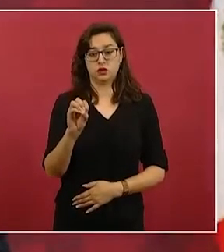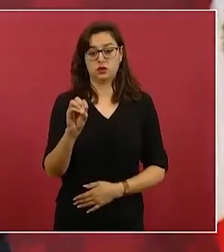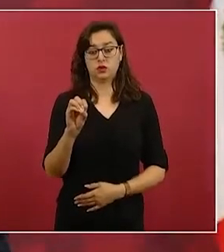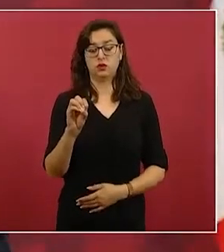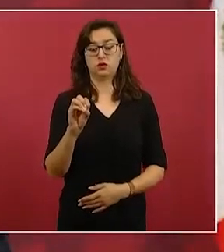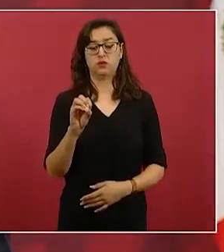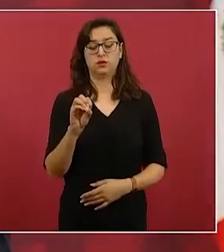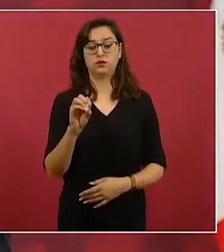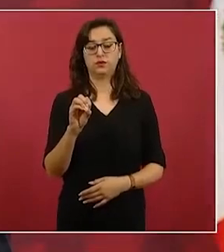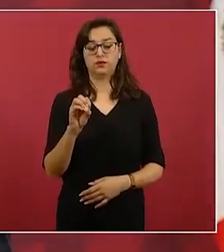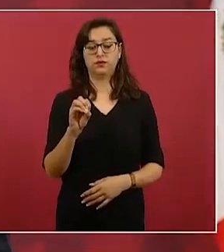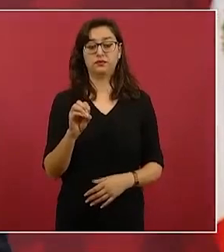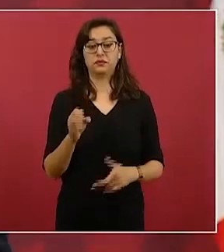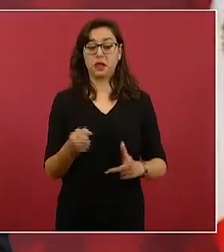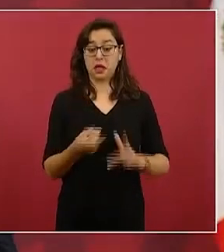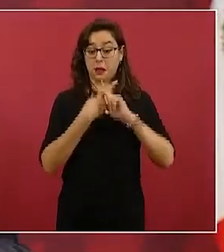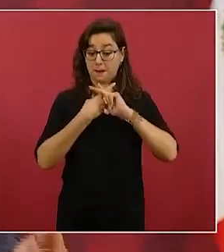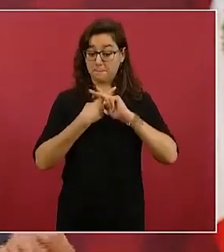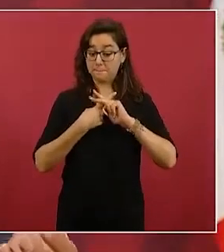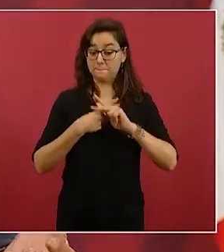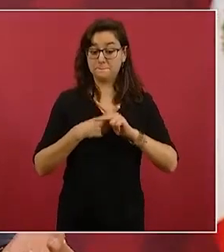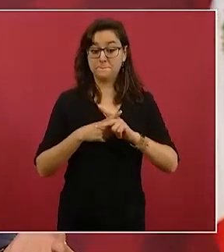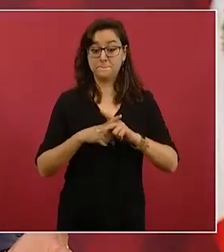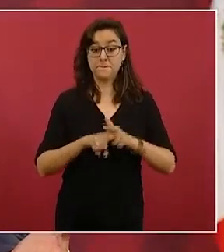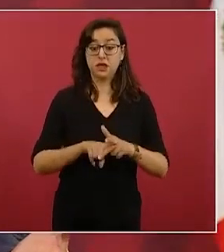Desde que entró,